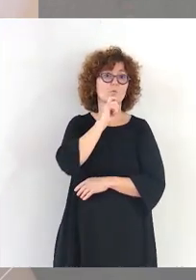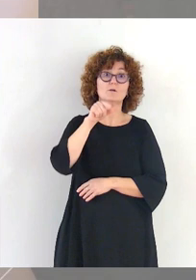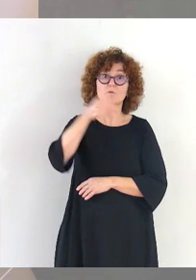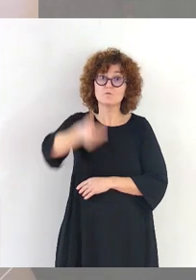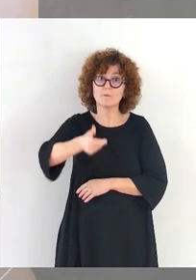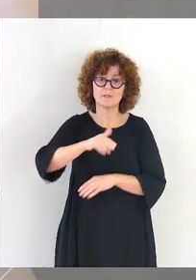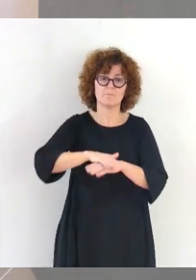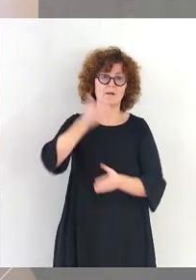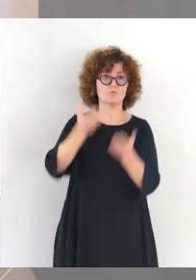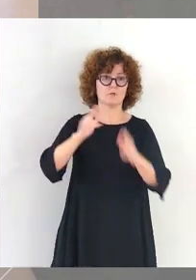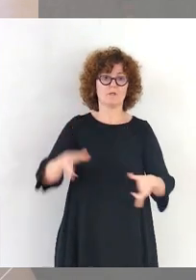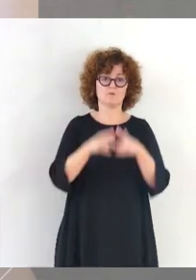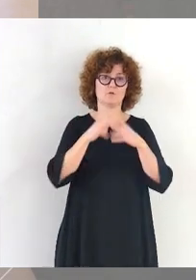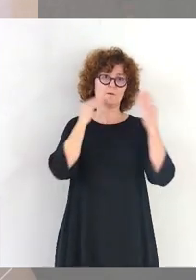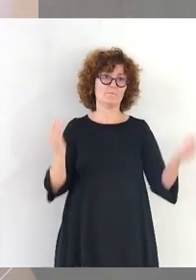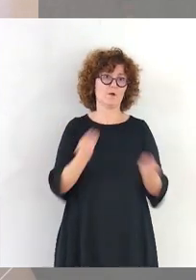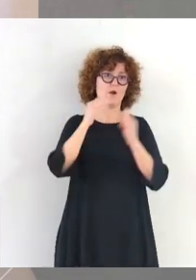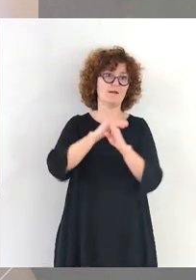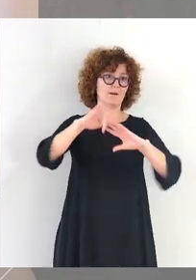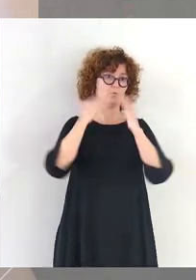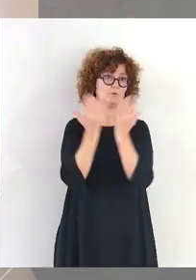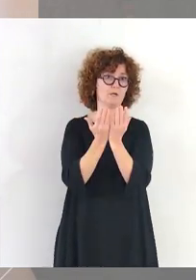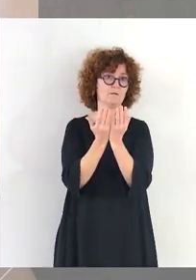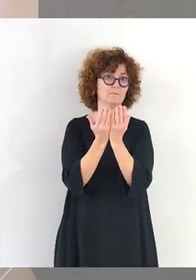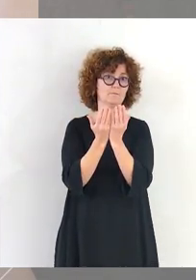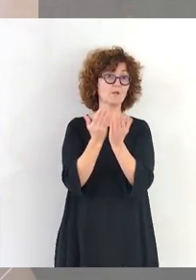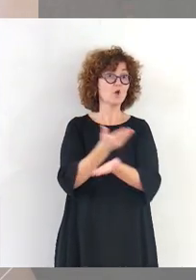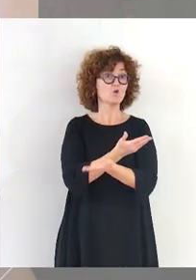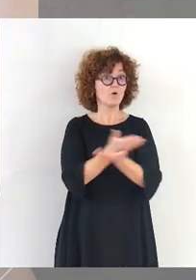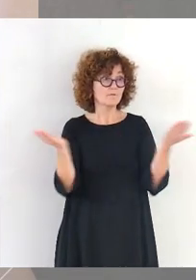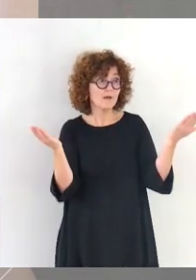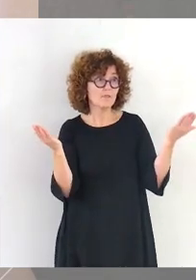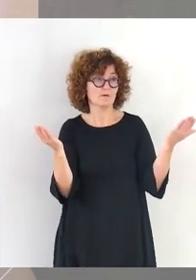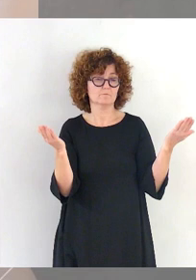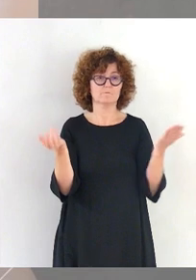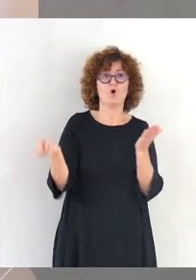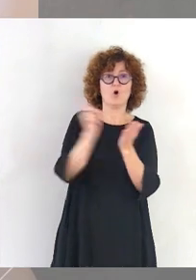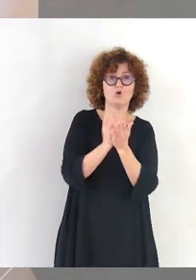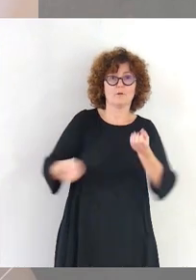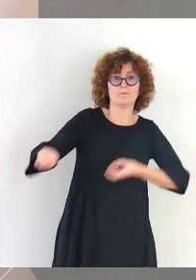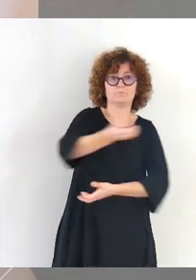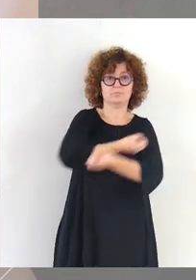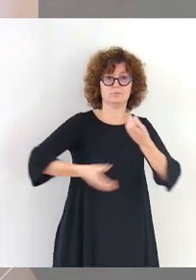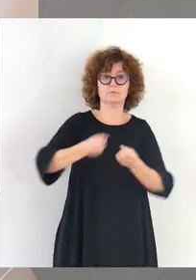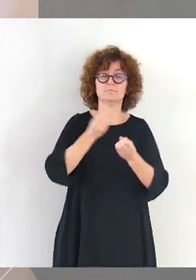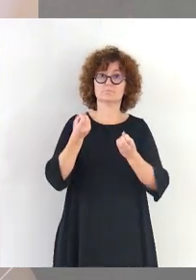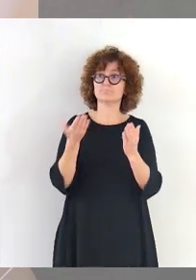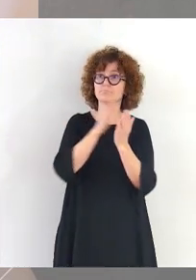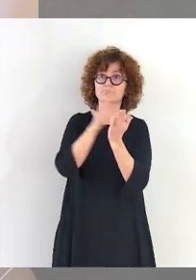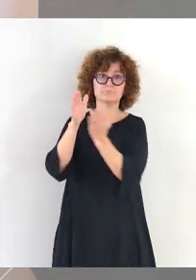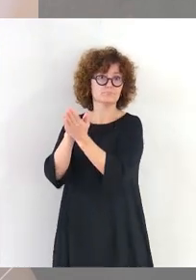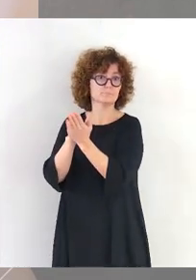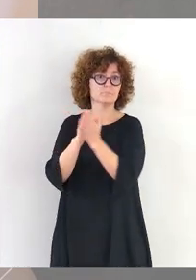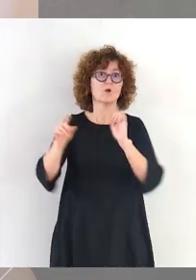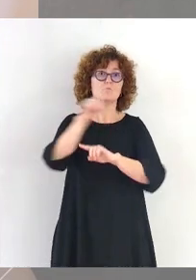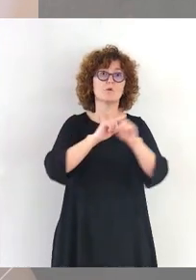mejorar la justicia social mundial reconstruir la confianza entre las naciones y abordar las necesidades climáticas ambientales y